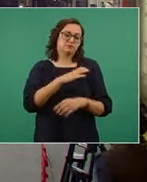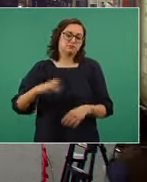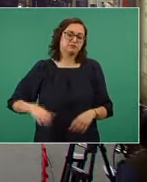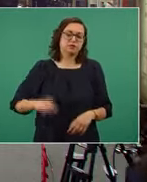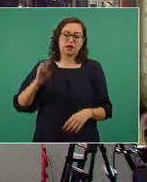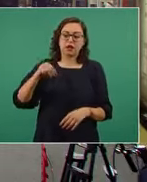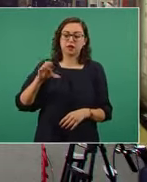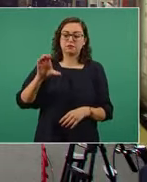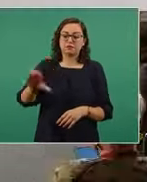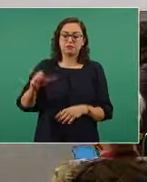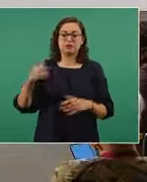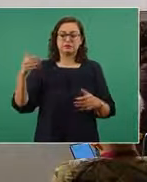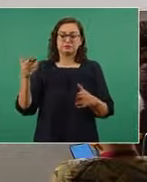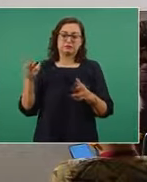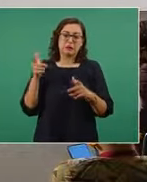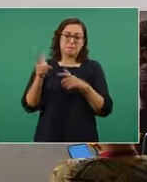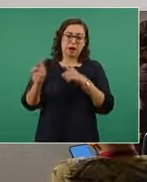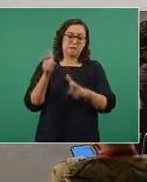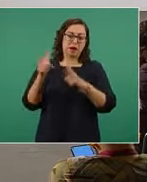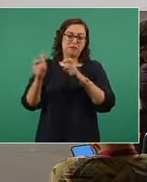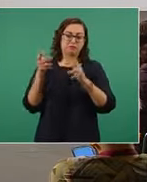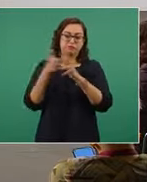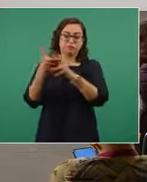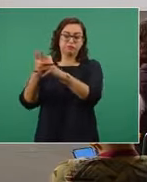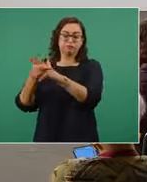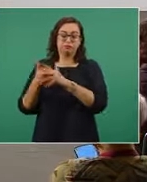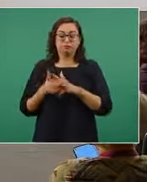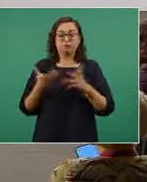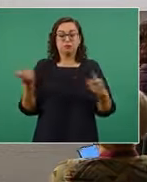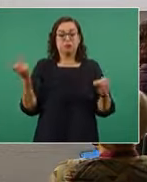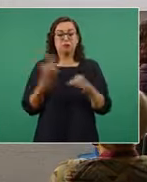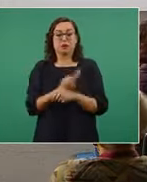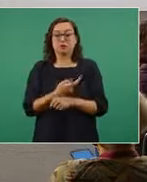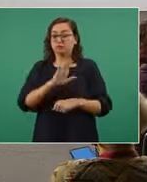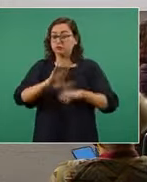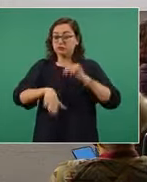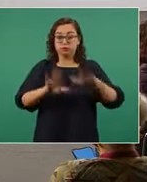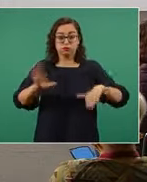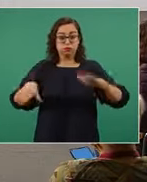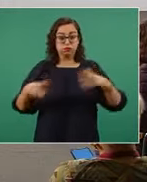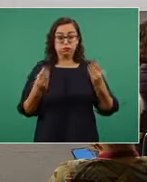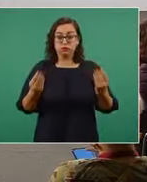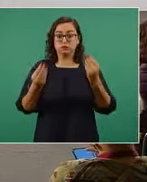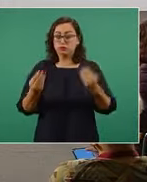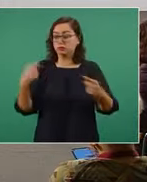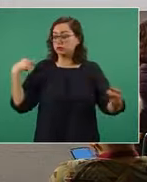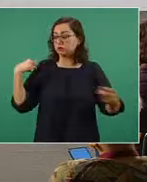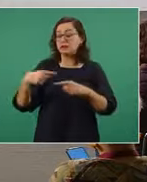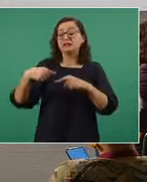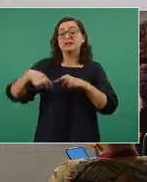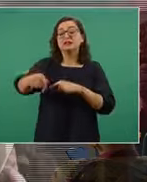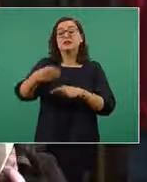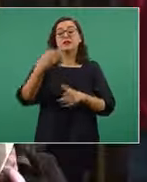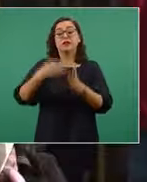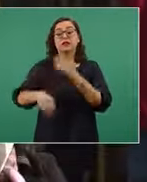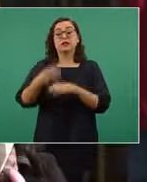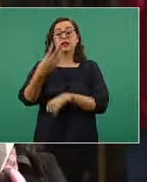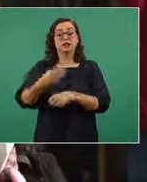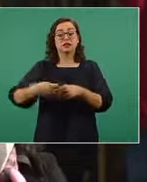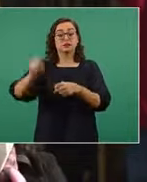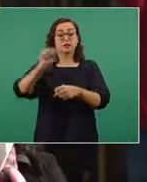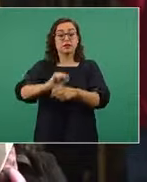83 políticos en lo que va de la campaña electoral, presidente. Algo que decir al respecto sobre esto, que pues faltan 3 semanas para